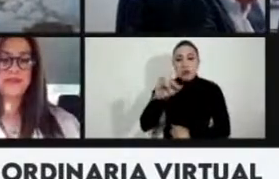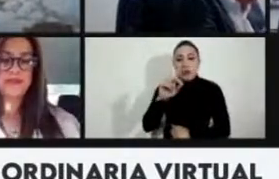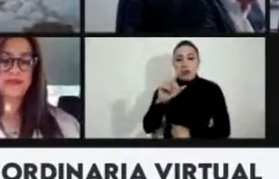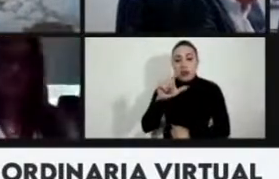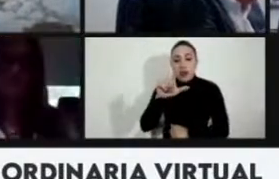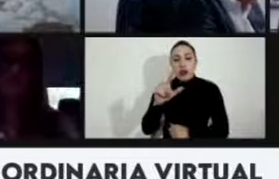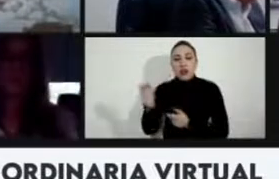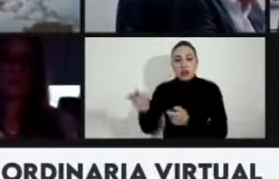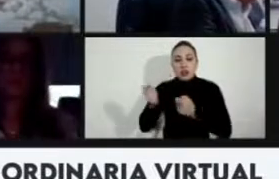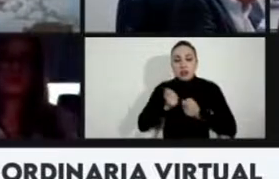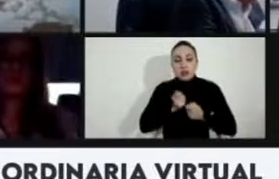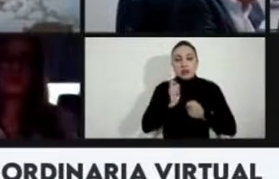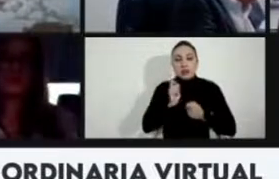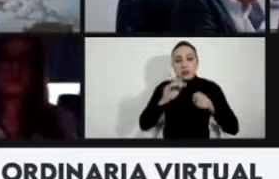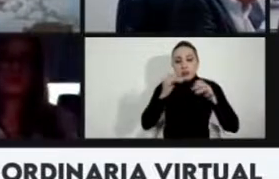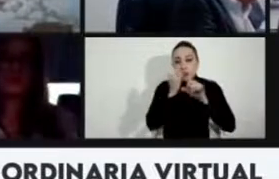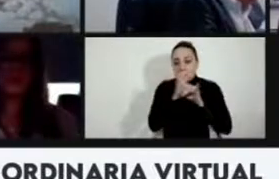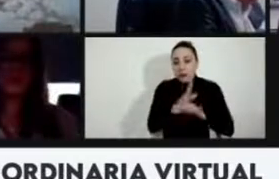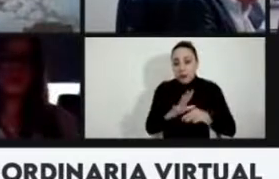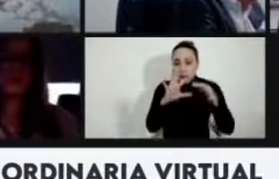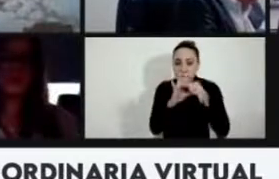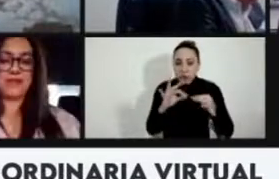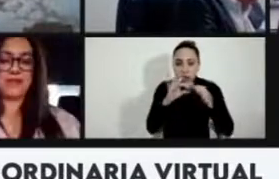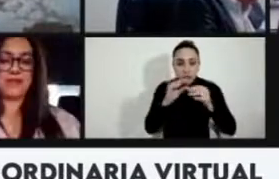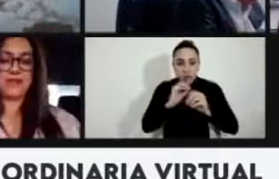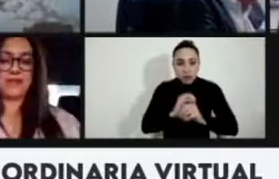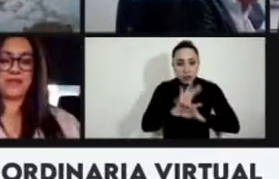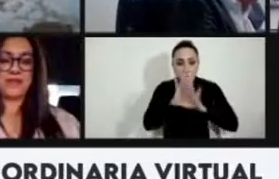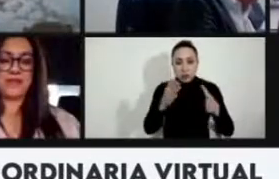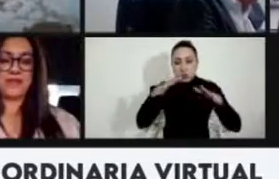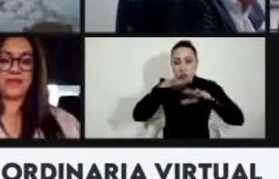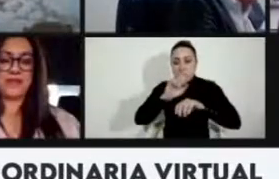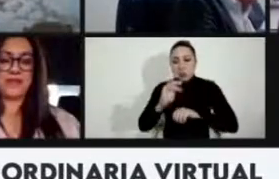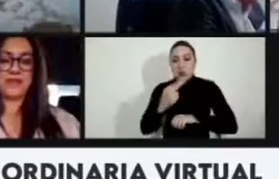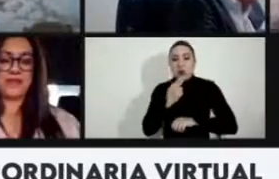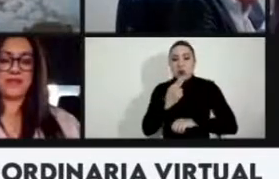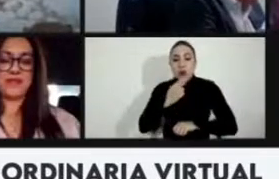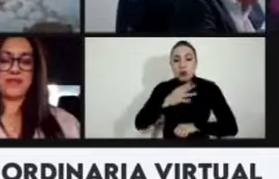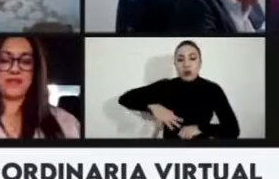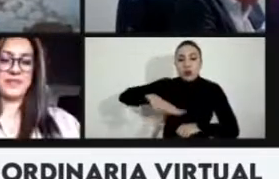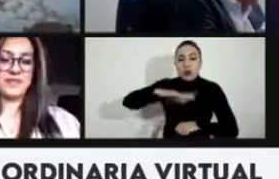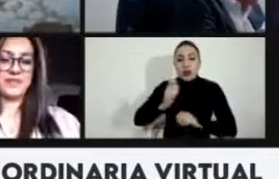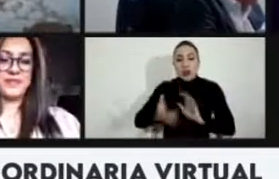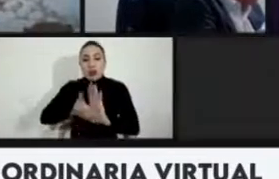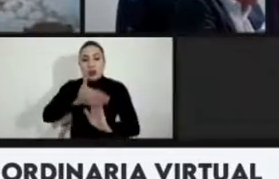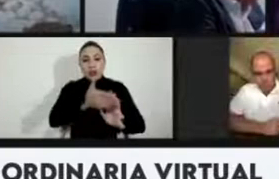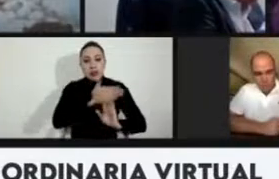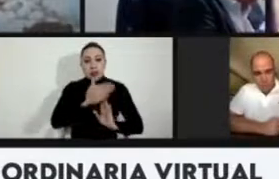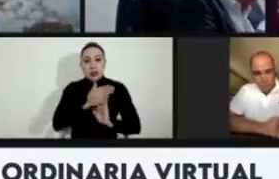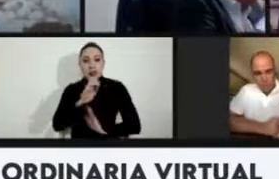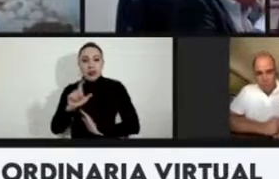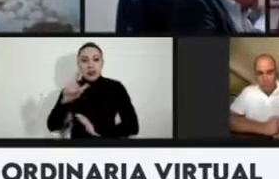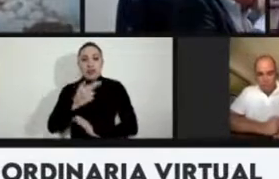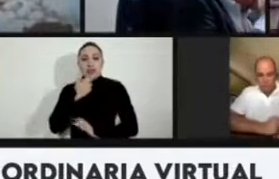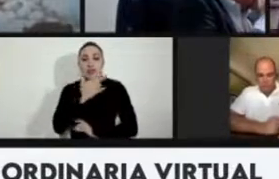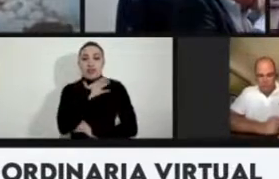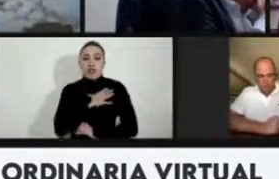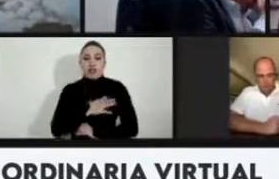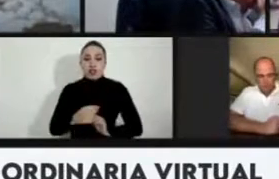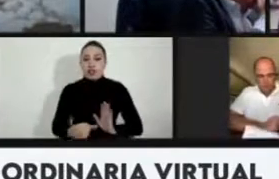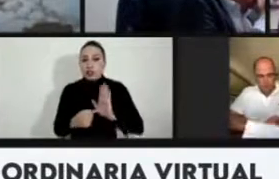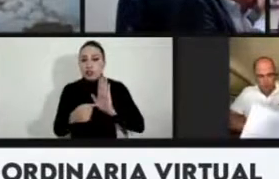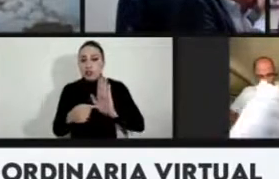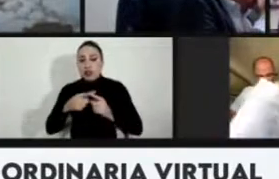Congreso un informe pormenorizado sobre la rehabilitación de la unidad habitacional El Rosario que presenta la Comisión de Desarrollo e Infraestructura Urbana